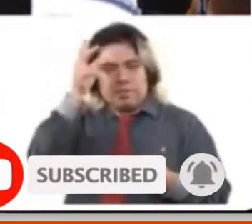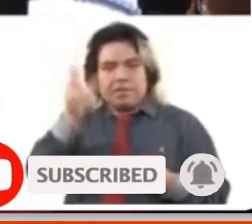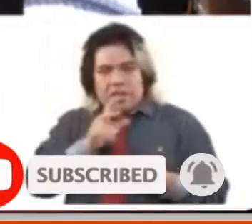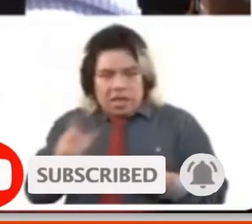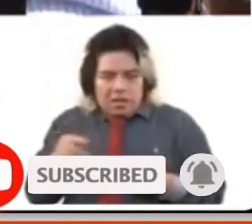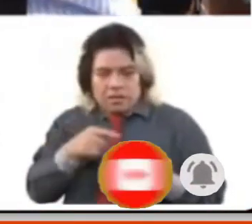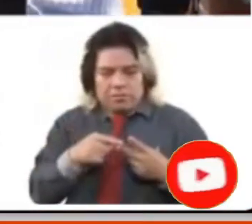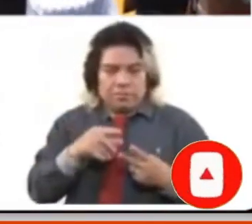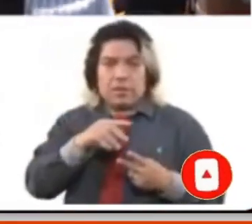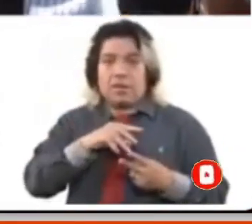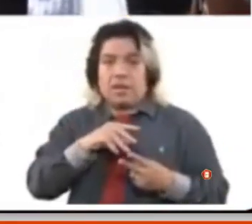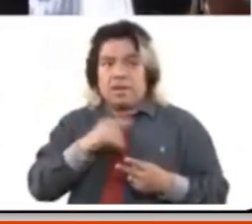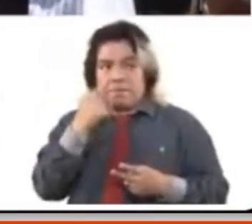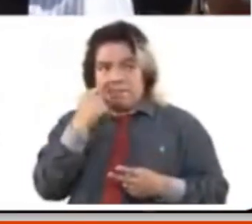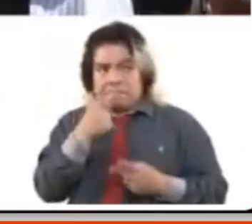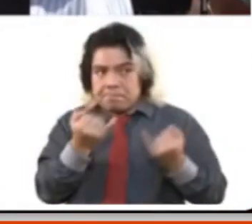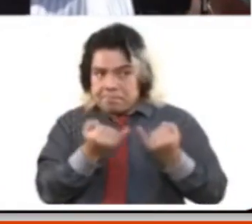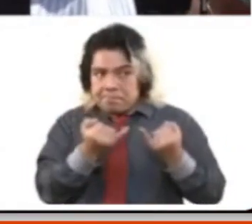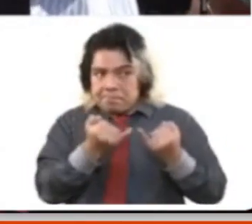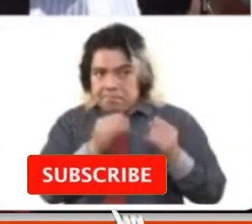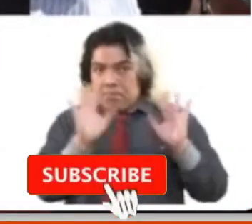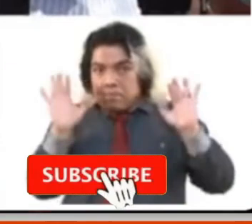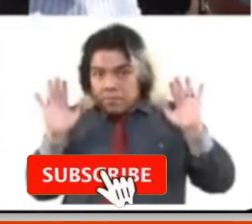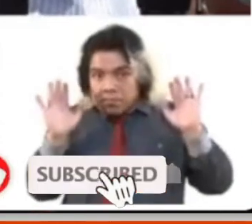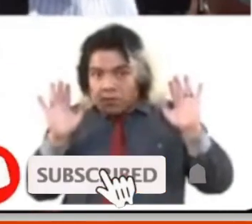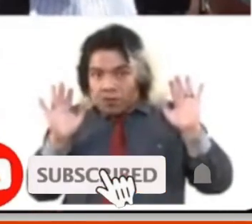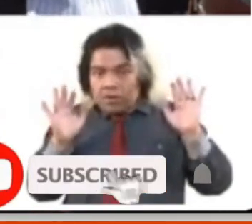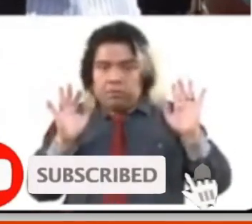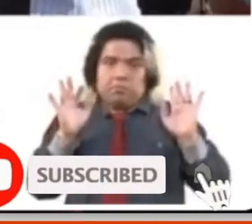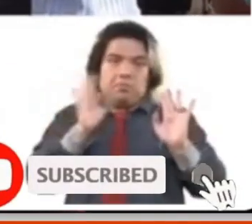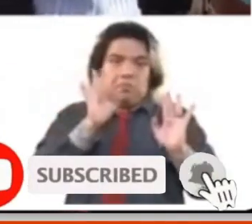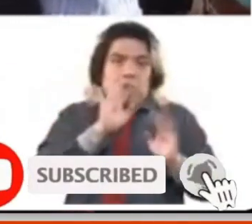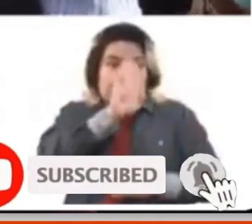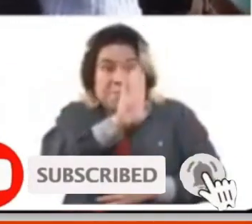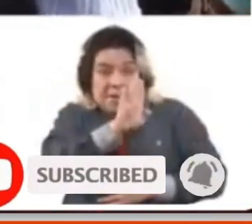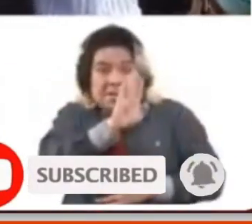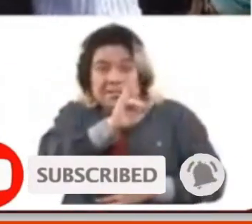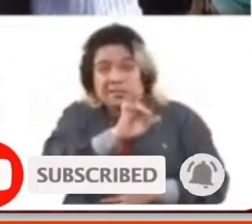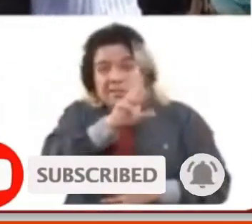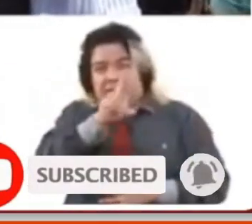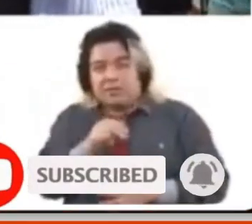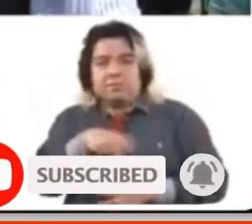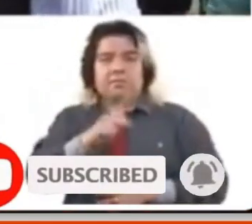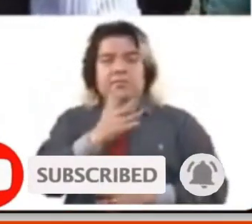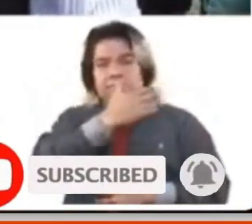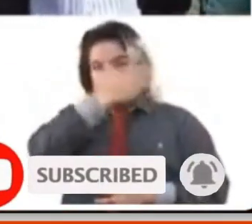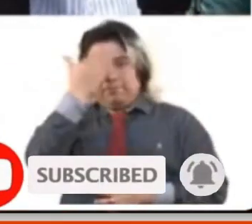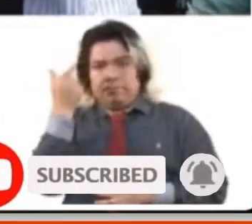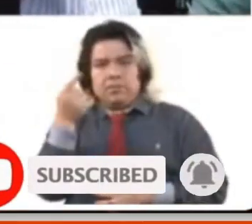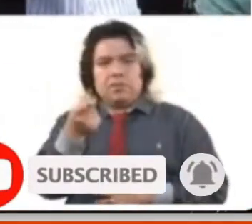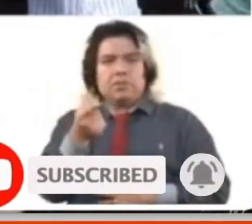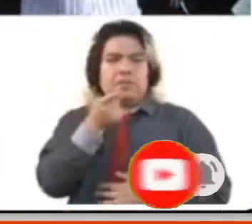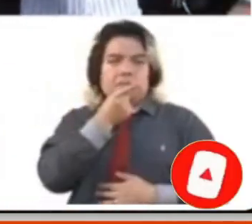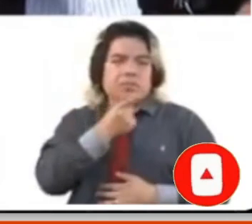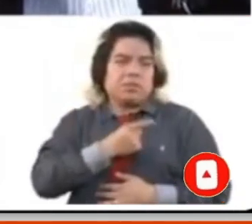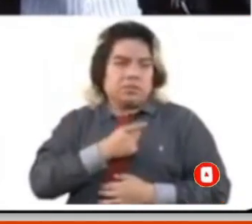habían registrado este tipo de modus operandi. Digo, son de oposición, pero al final de cuentas es donde se ha señalado. Pero no me gustaría mencionar otra de